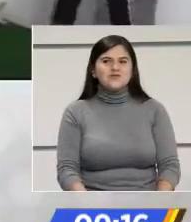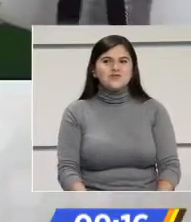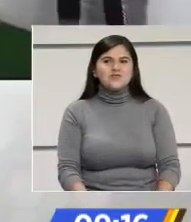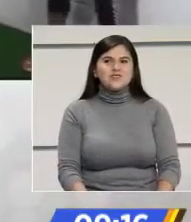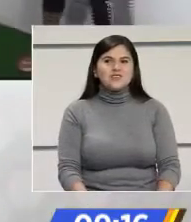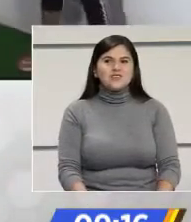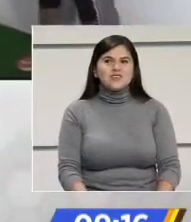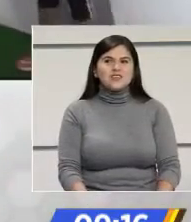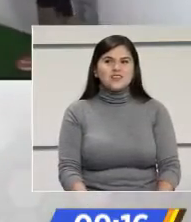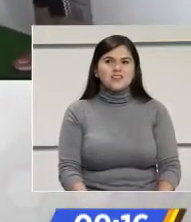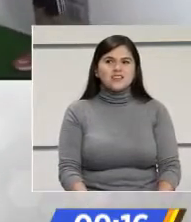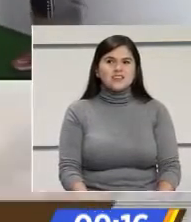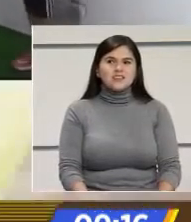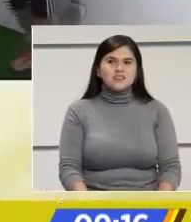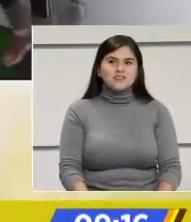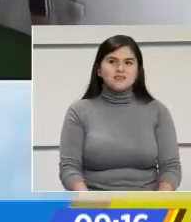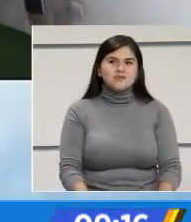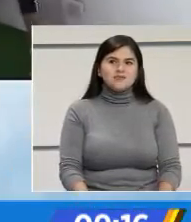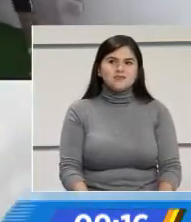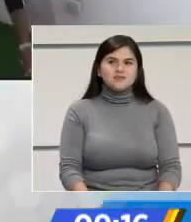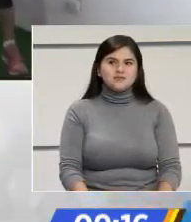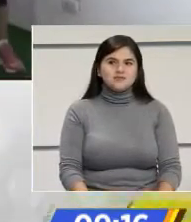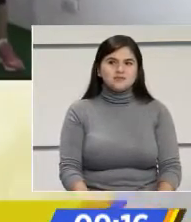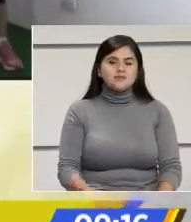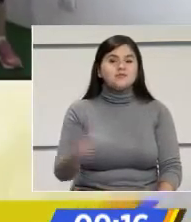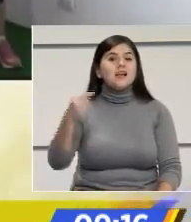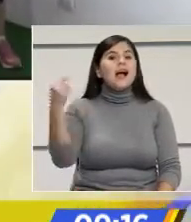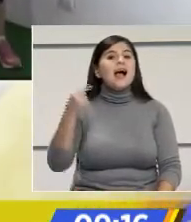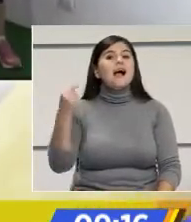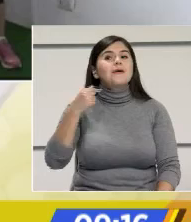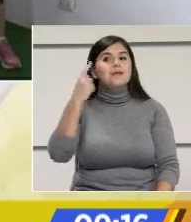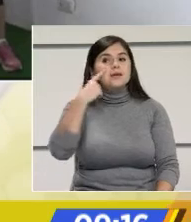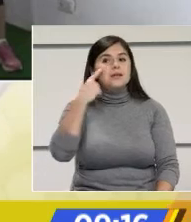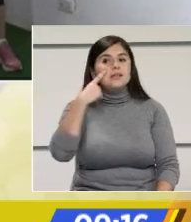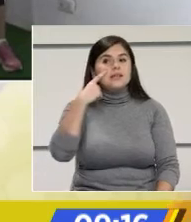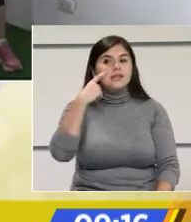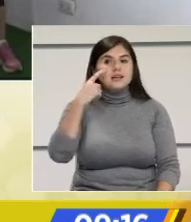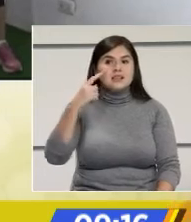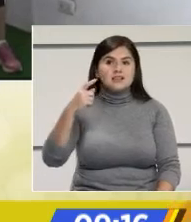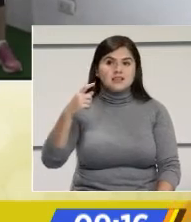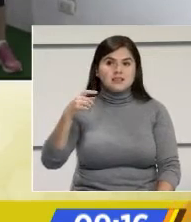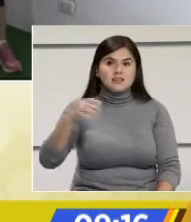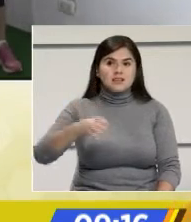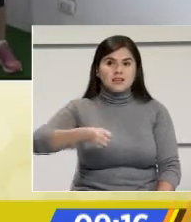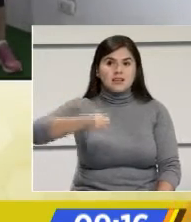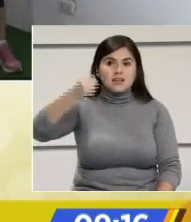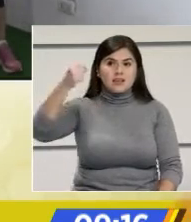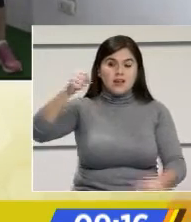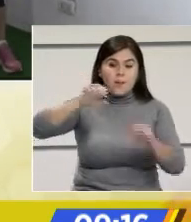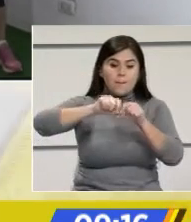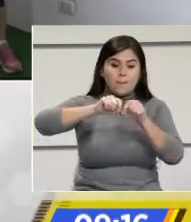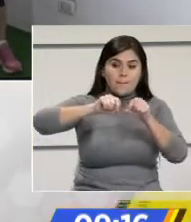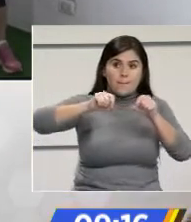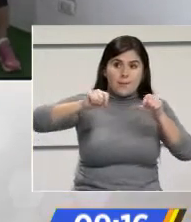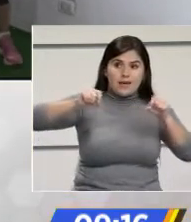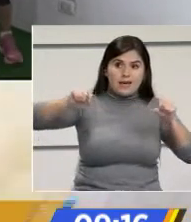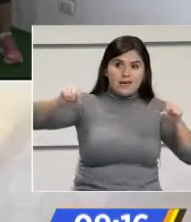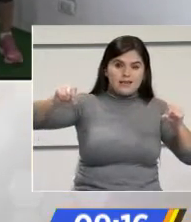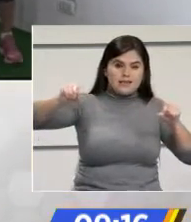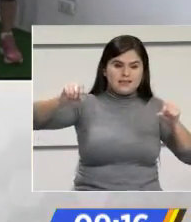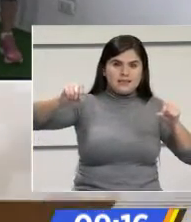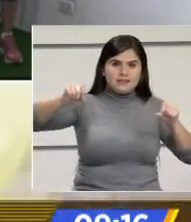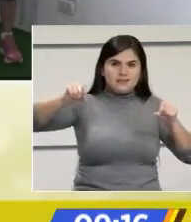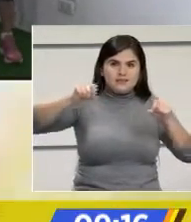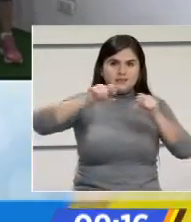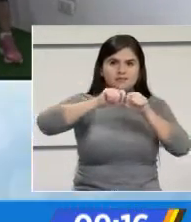demarcar. Ahí pongamos en Gabriel. Ajá. Las dos marcas. En la bolsa mágica sacamos de una vez las dos marcas. Las